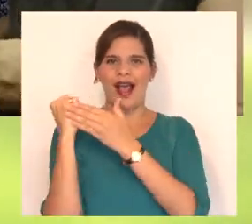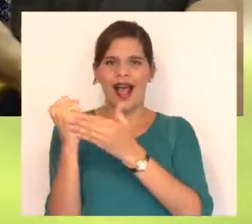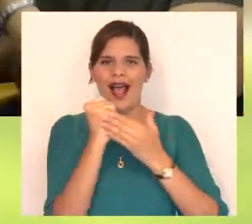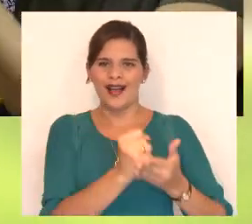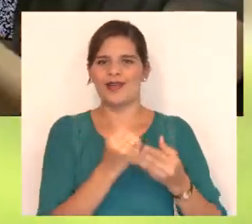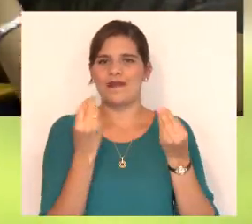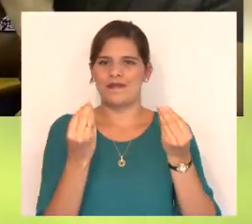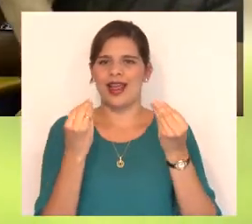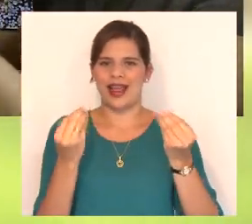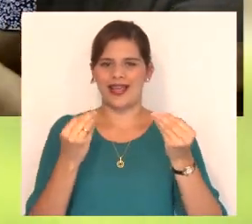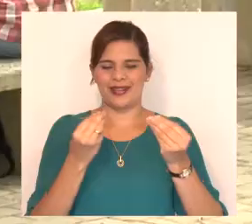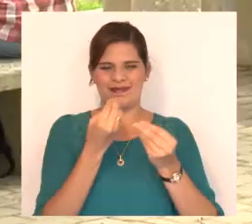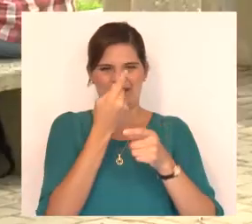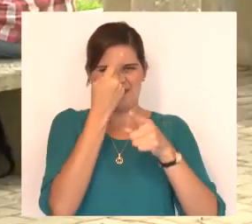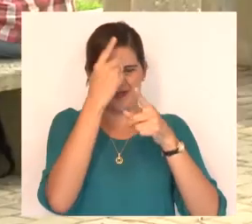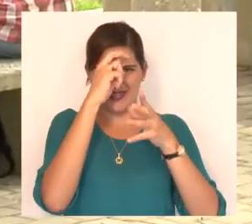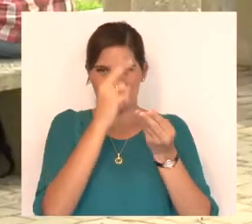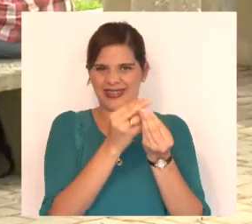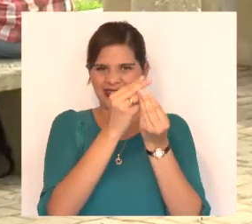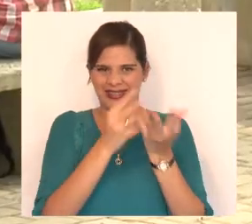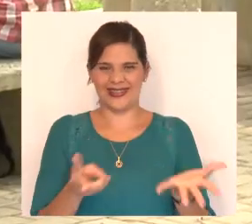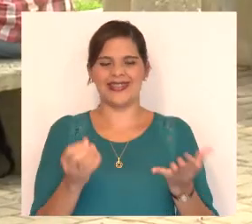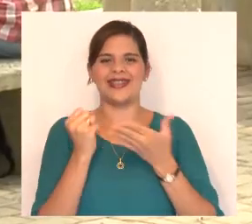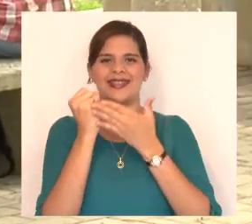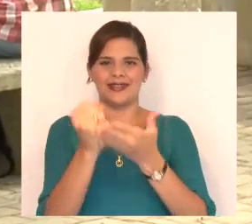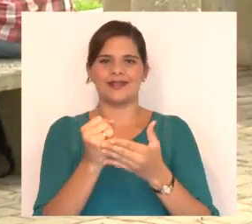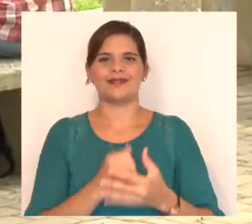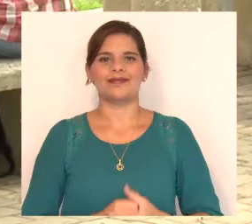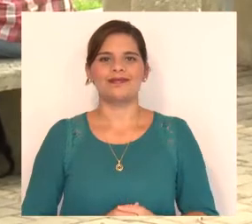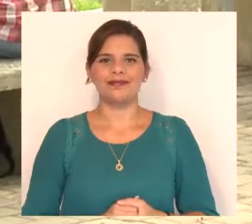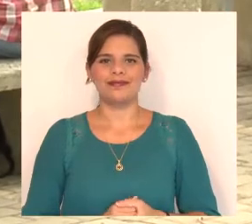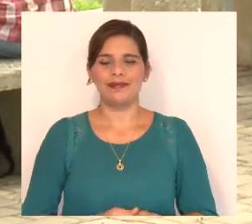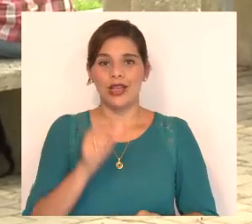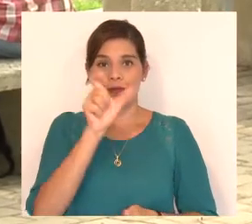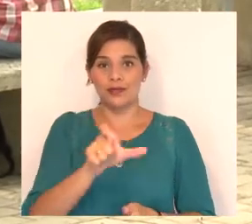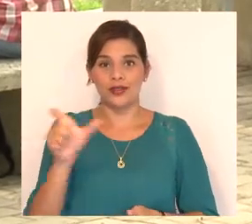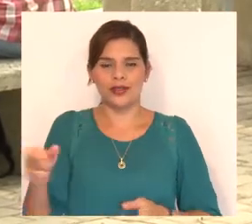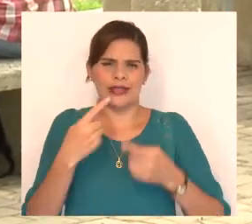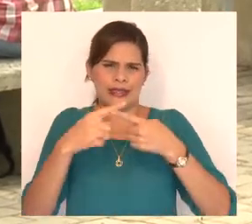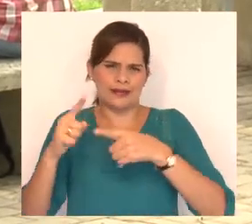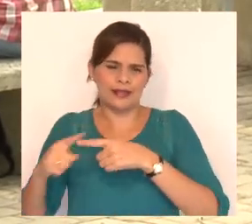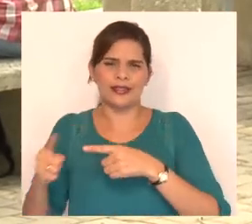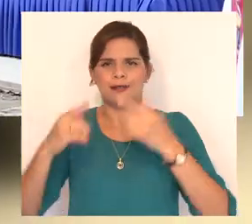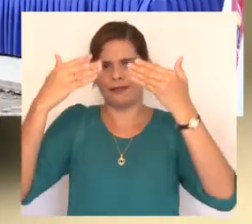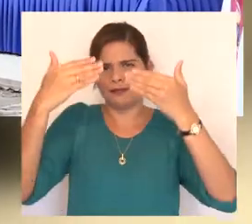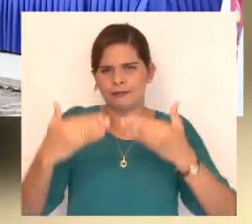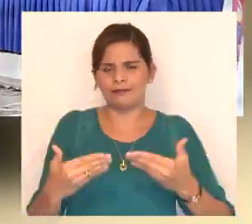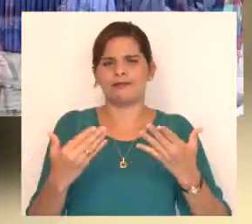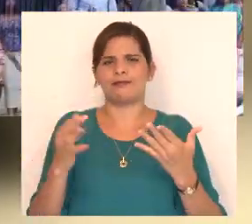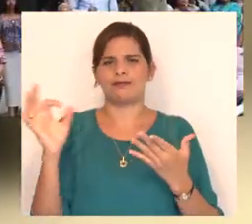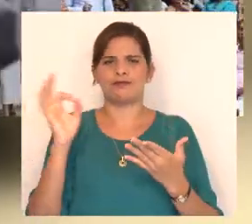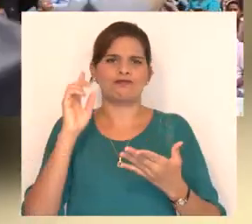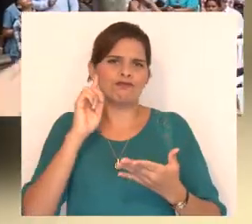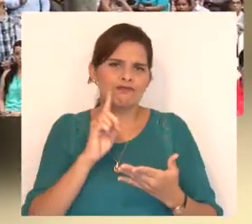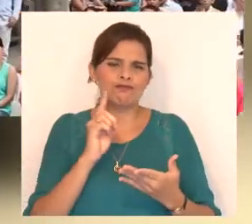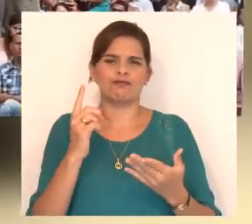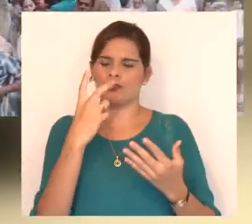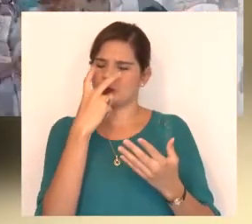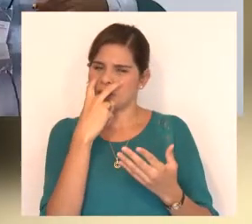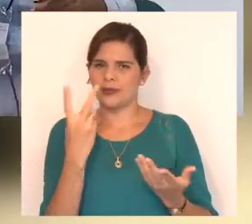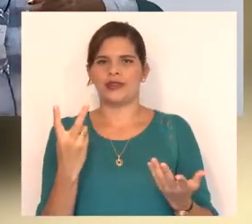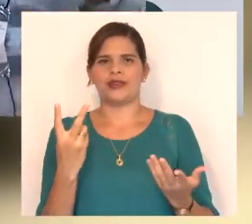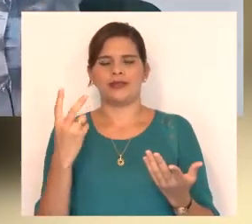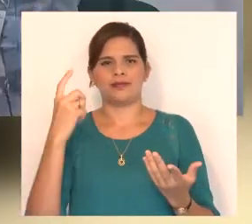manera como se presenta la diversidad. El acuerdo beneficia a las personas con capacidades diferenciales de aprendizajes causadas por deficiencias físicas,